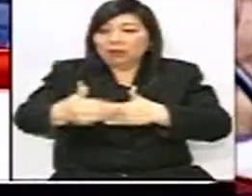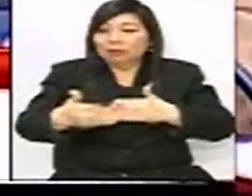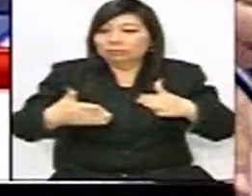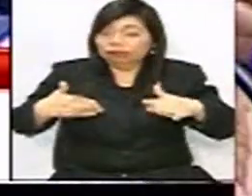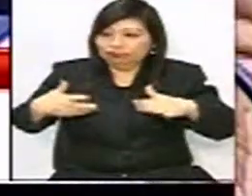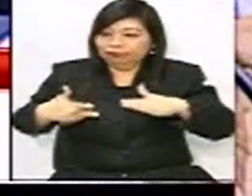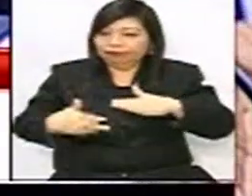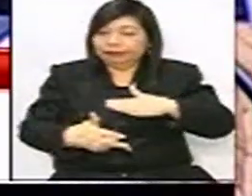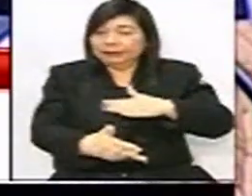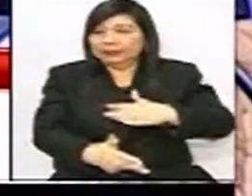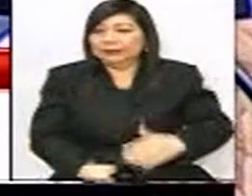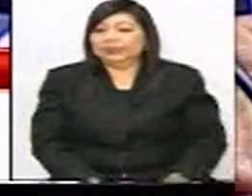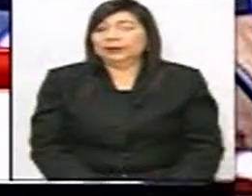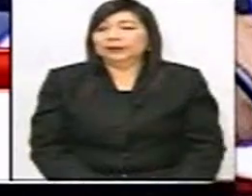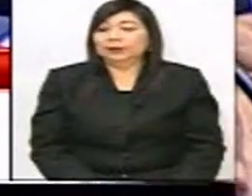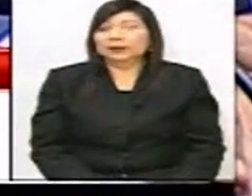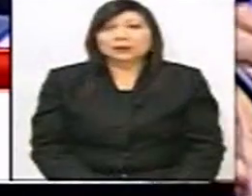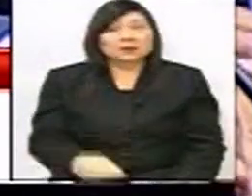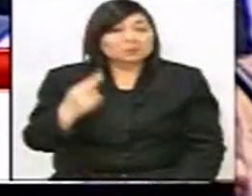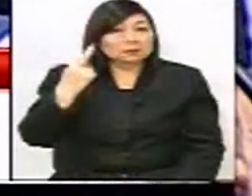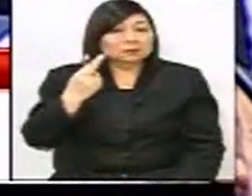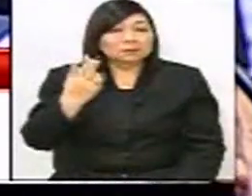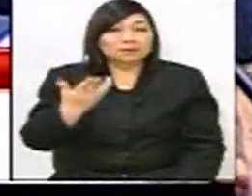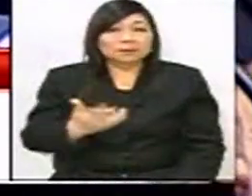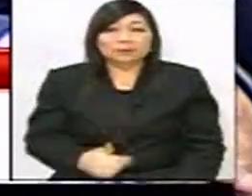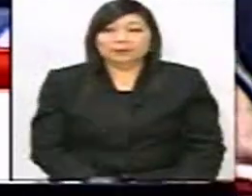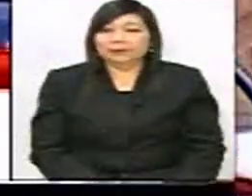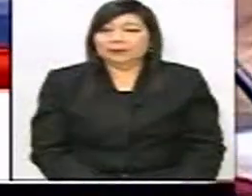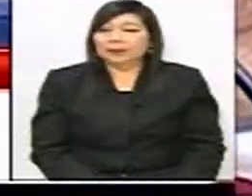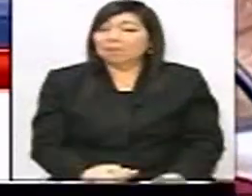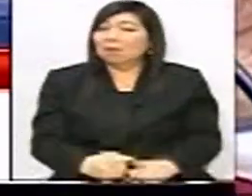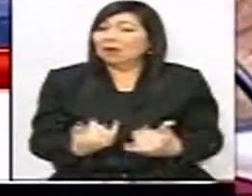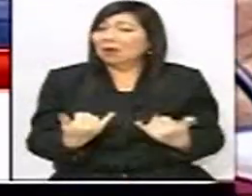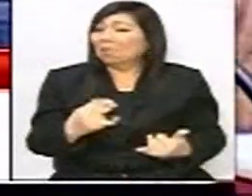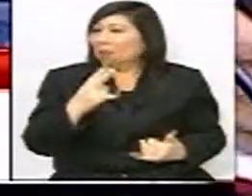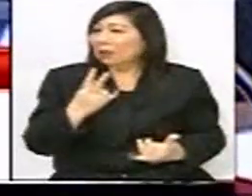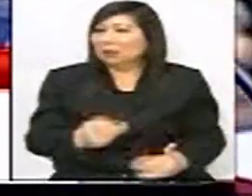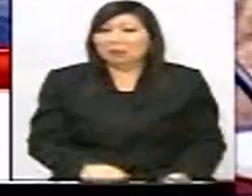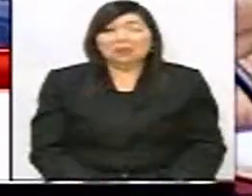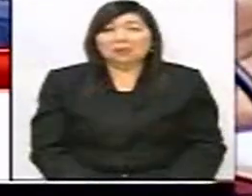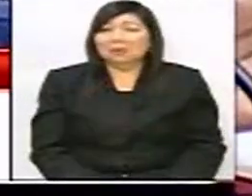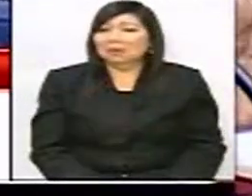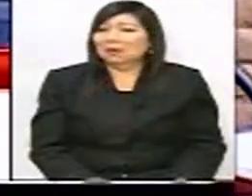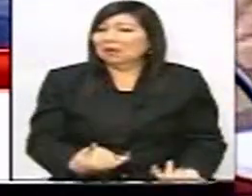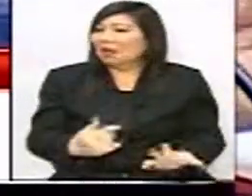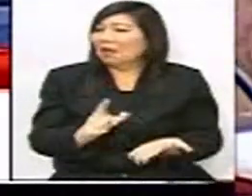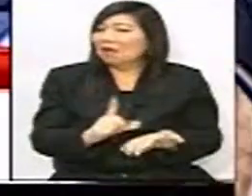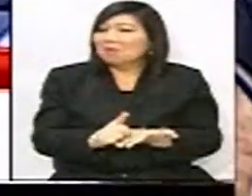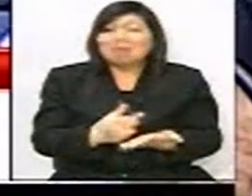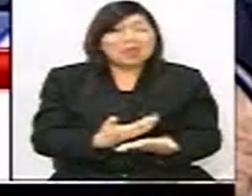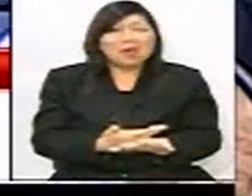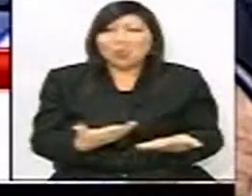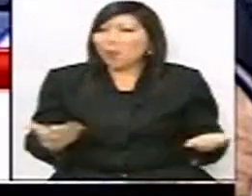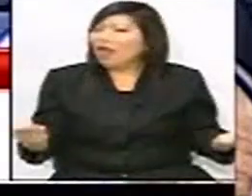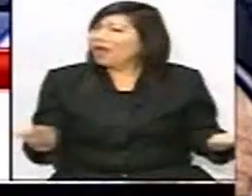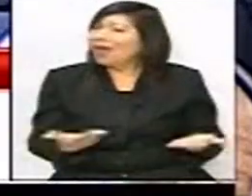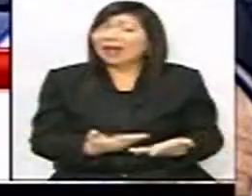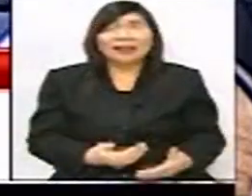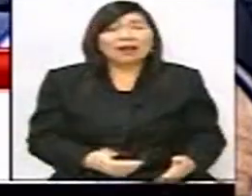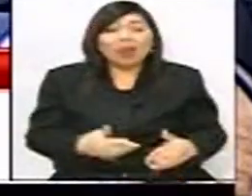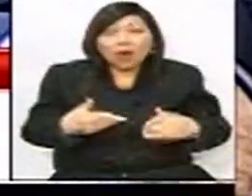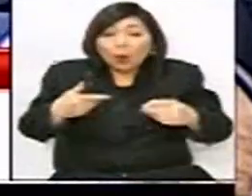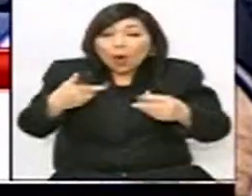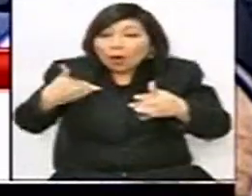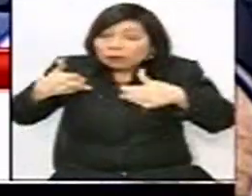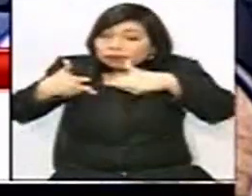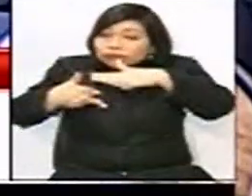una distancia razonable, pero acá en el Perú o acá en Lima no existe esa